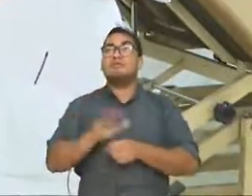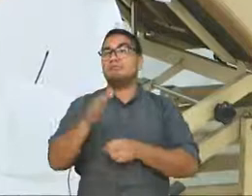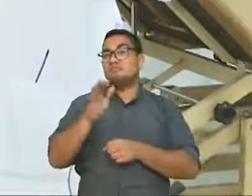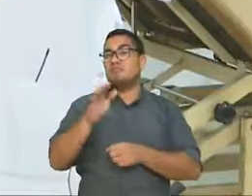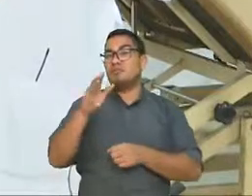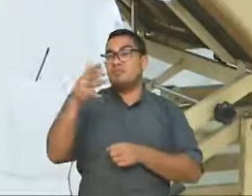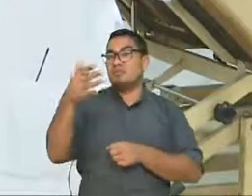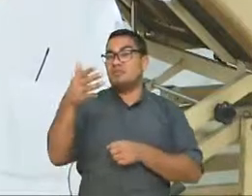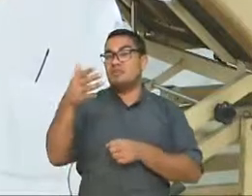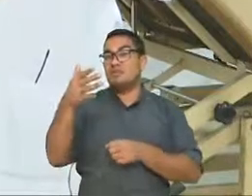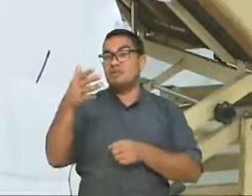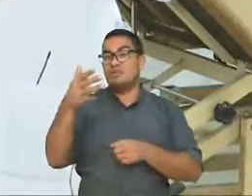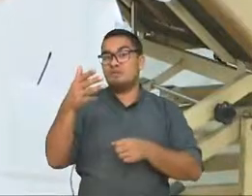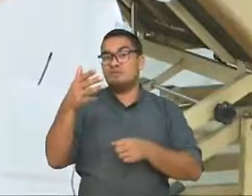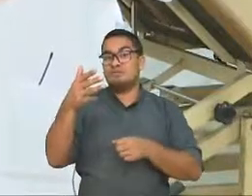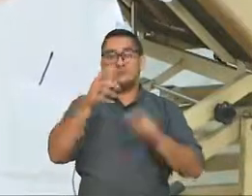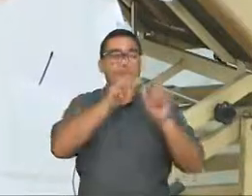9 áreas,